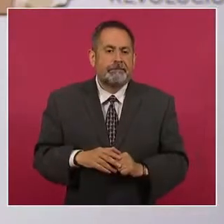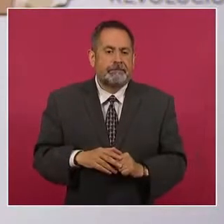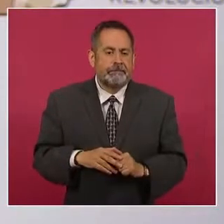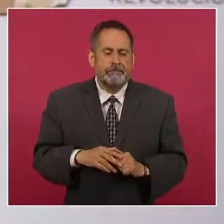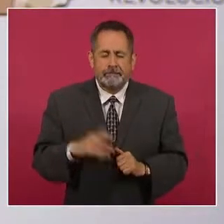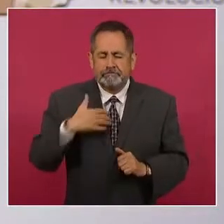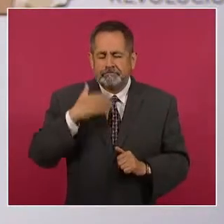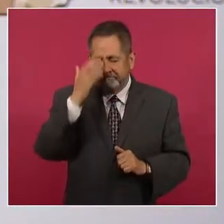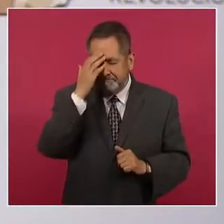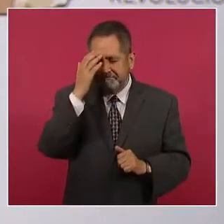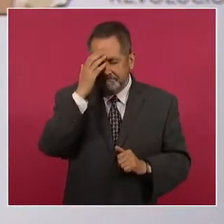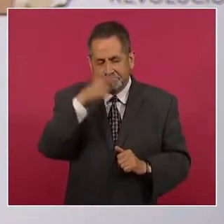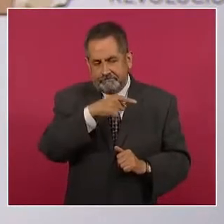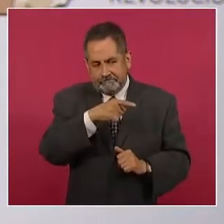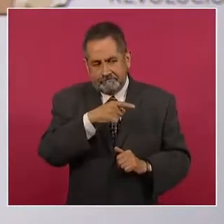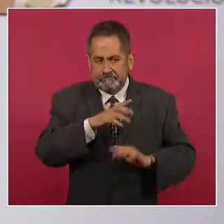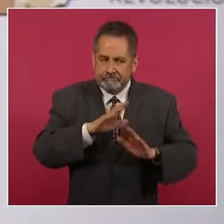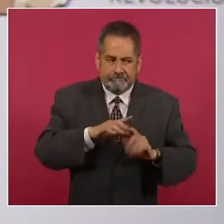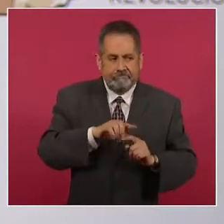Sabíamos eso,